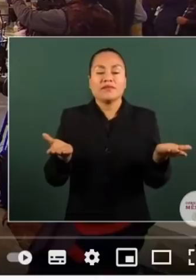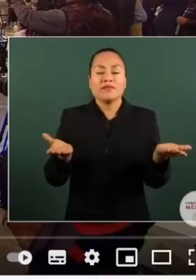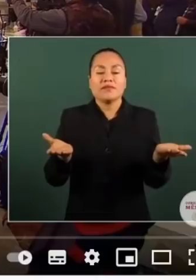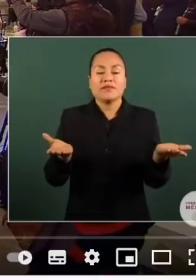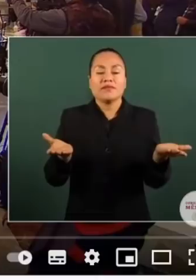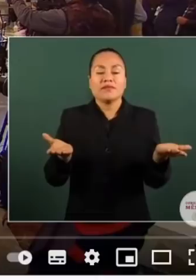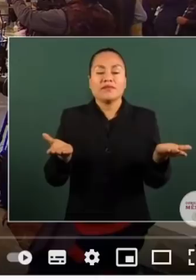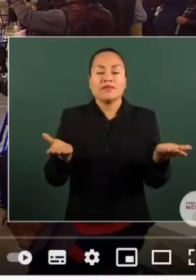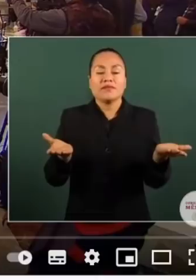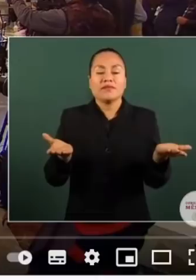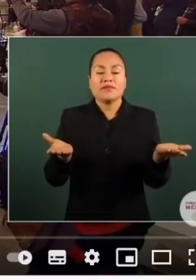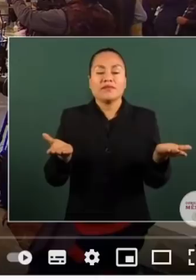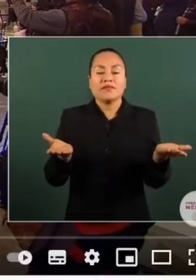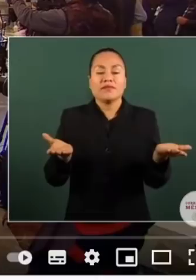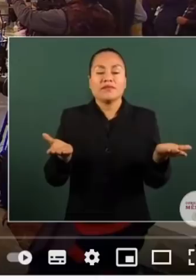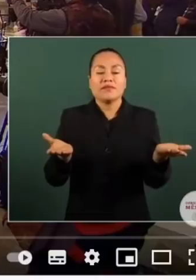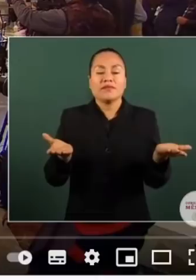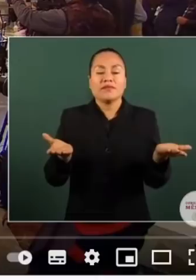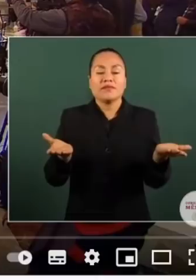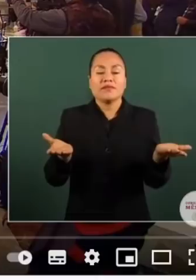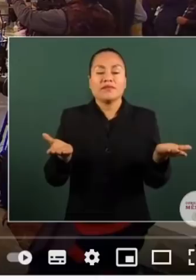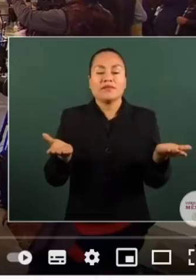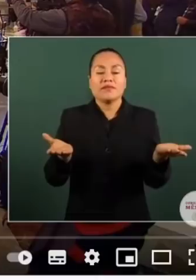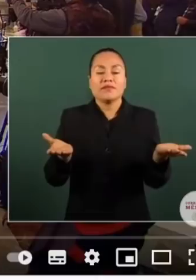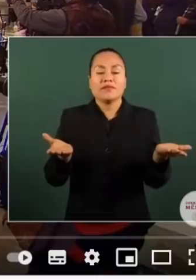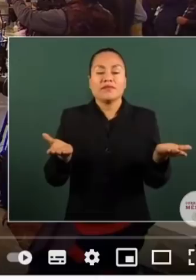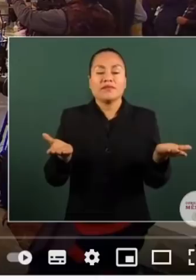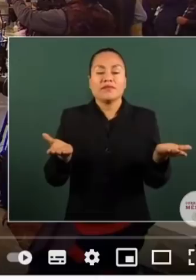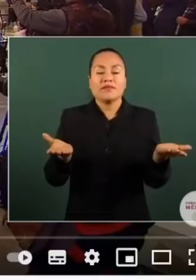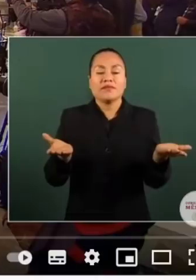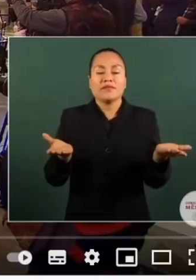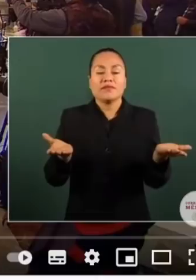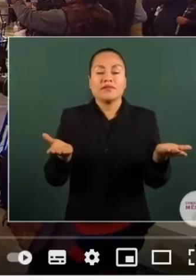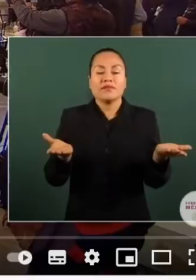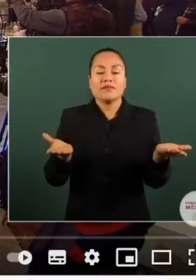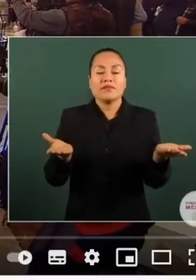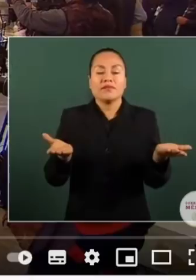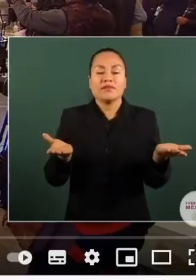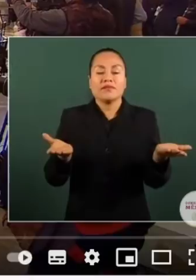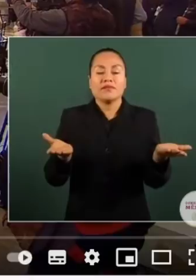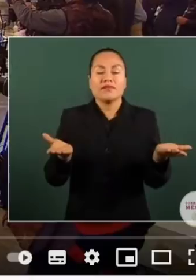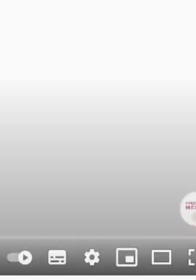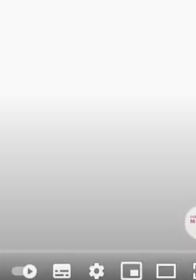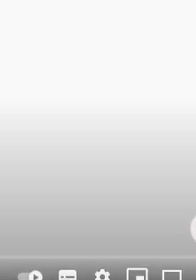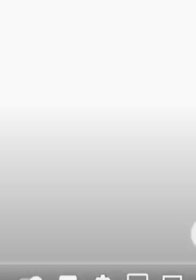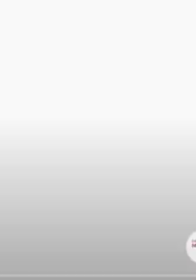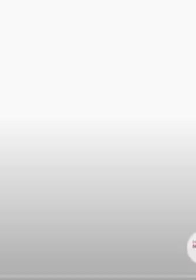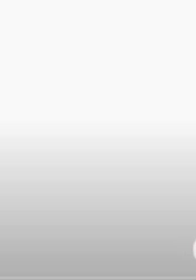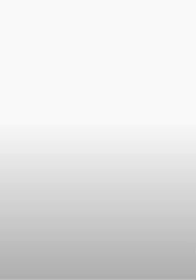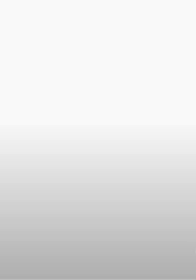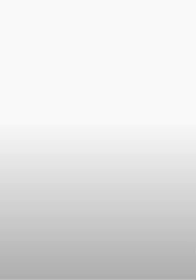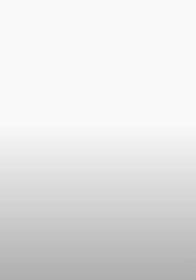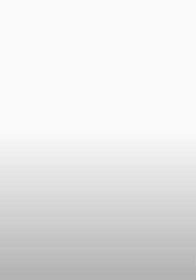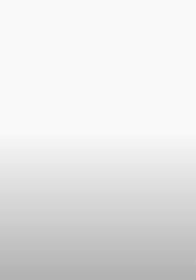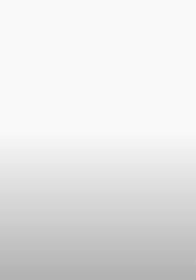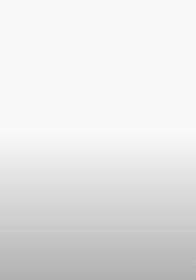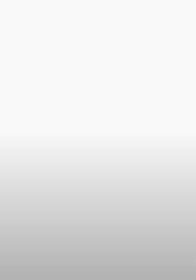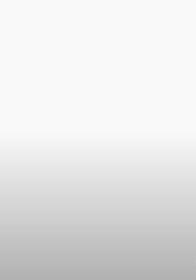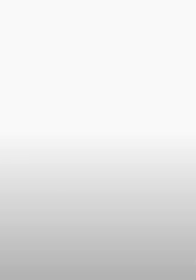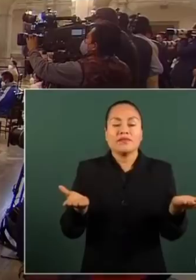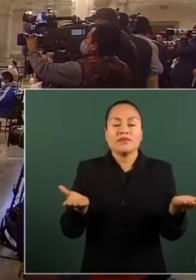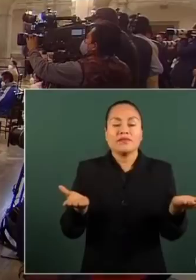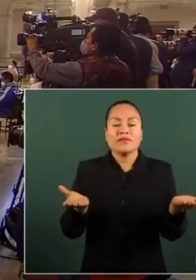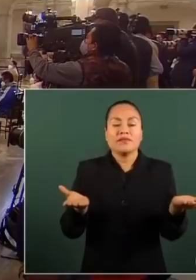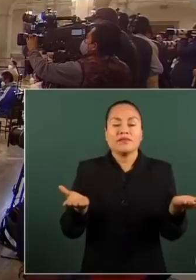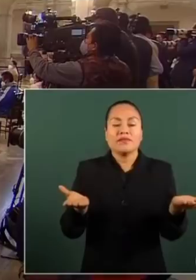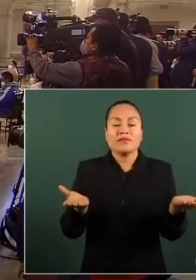esta, donde interviene el embajador de la India en México, que dijo, que comentó respecto al programa de vacunación que se